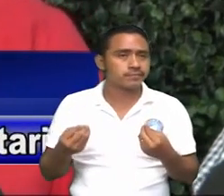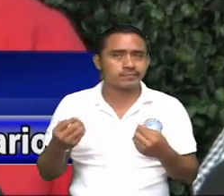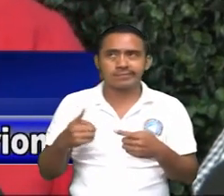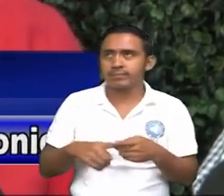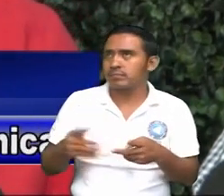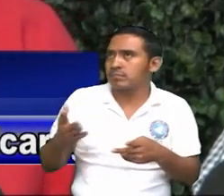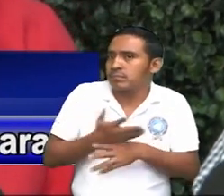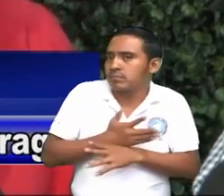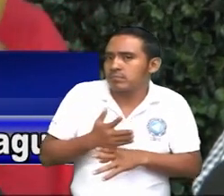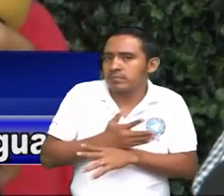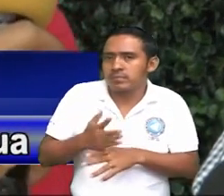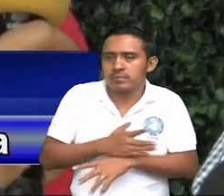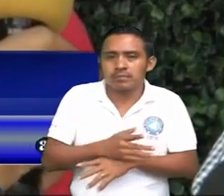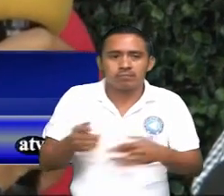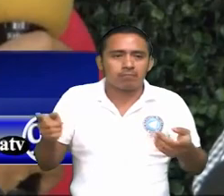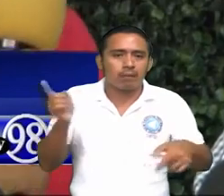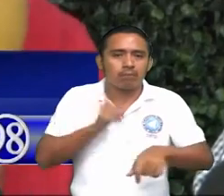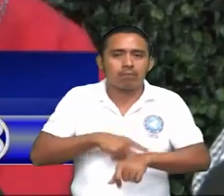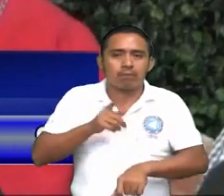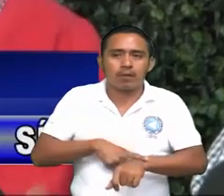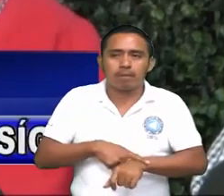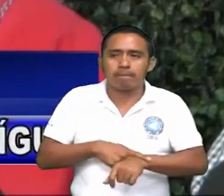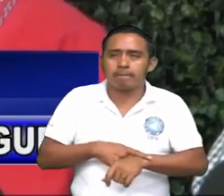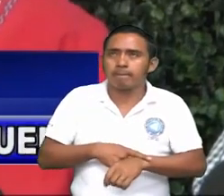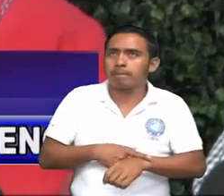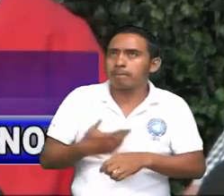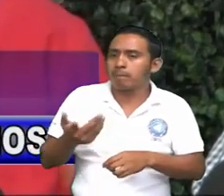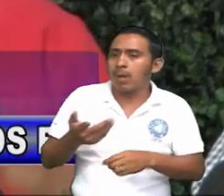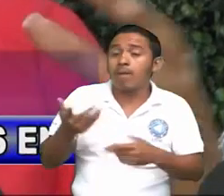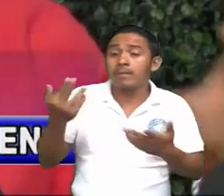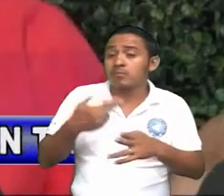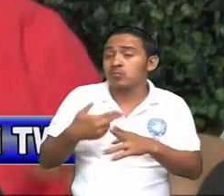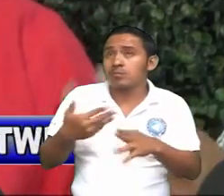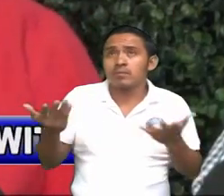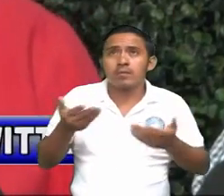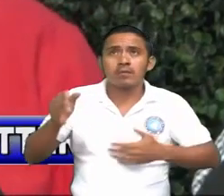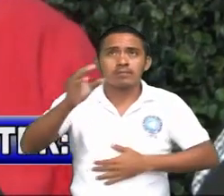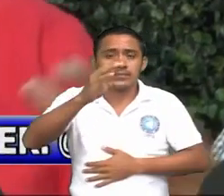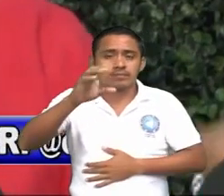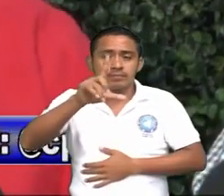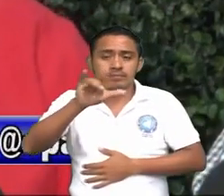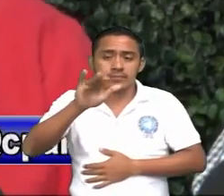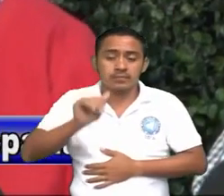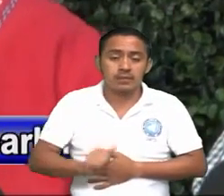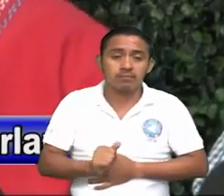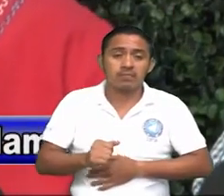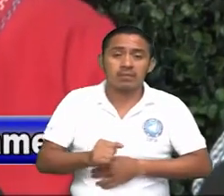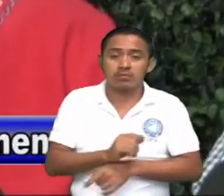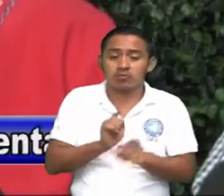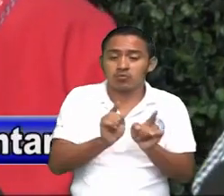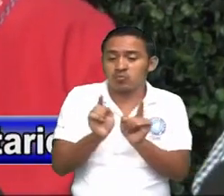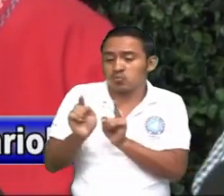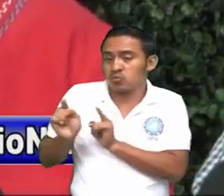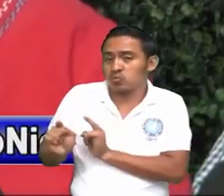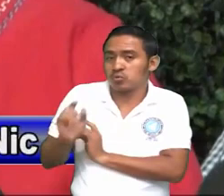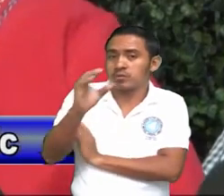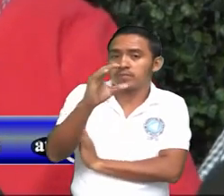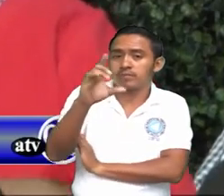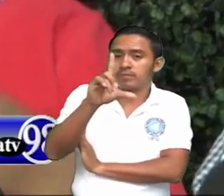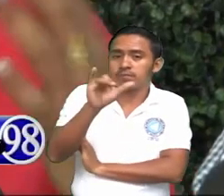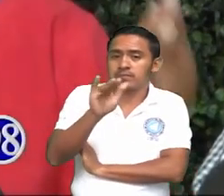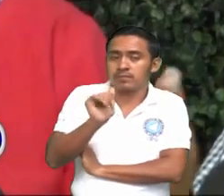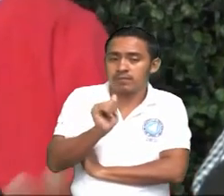diferentes estaciones, no sé si se le llama de esa forma, climáticas, pero tiene diferentes microclimas, que